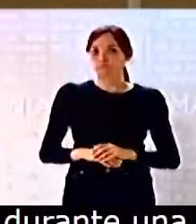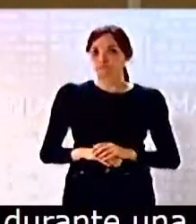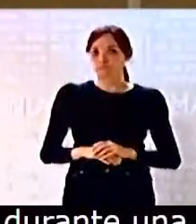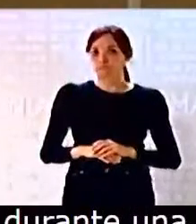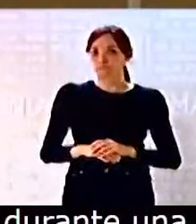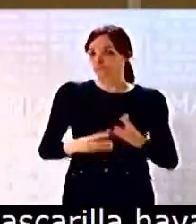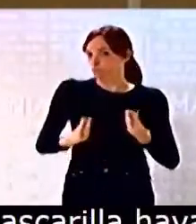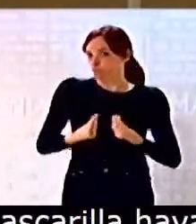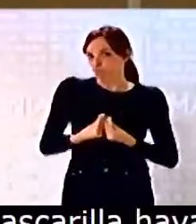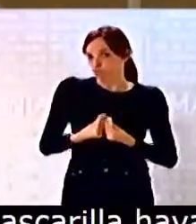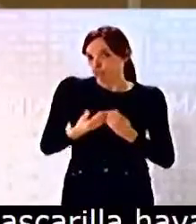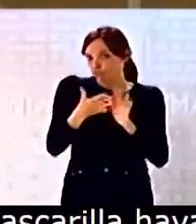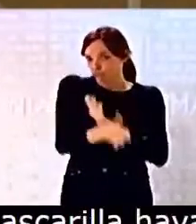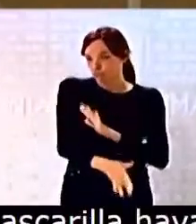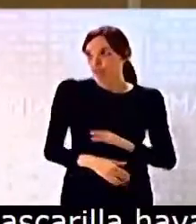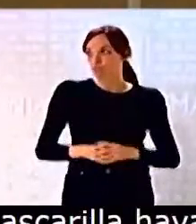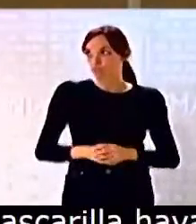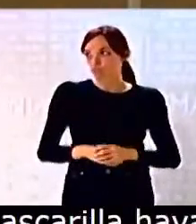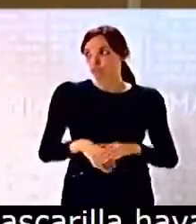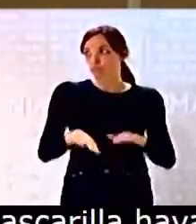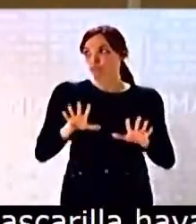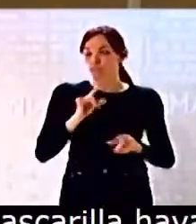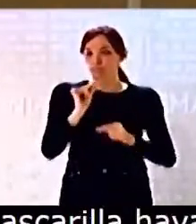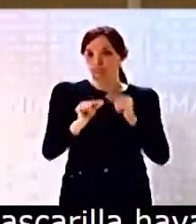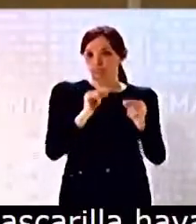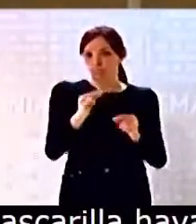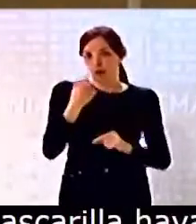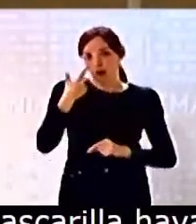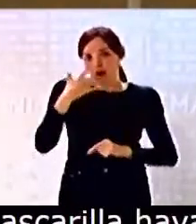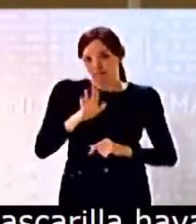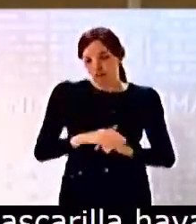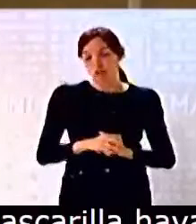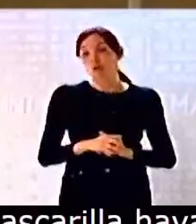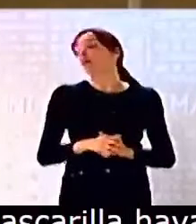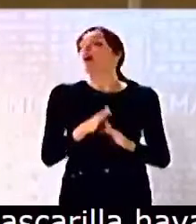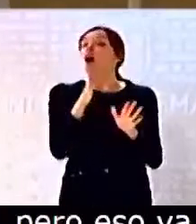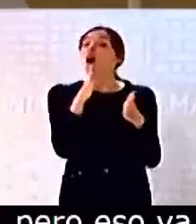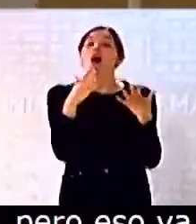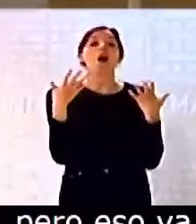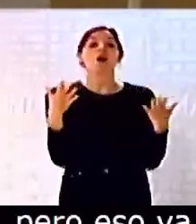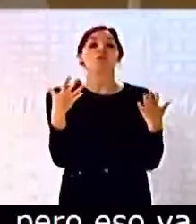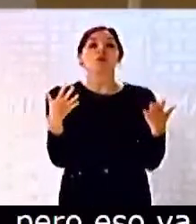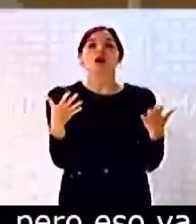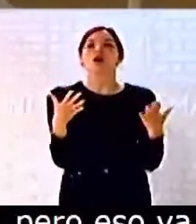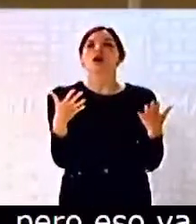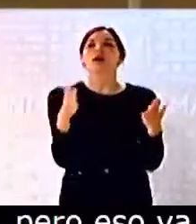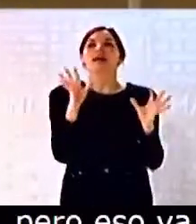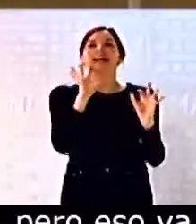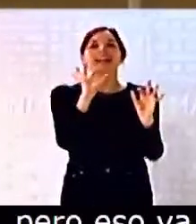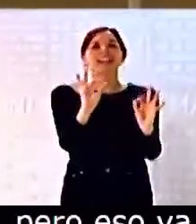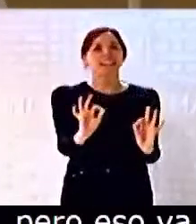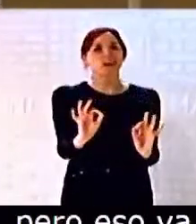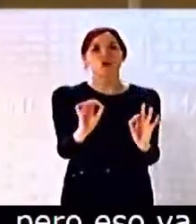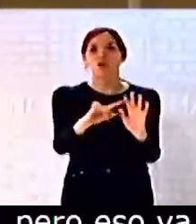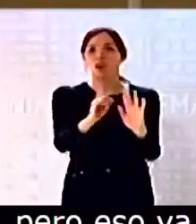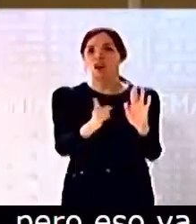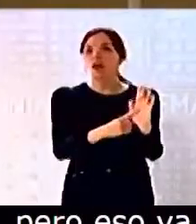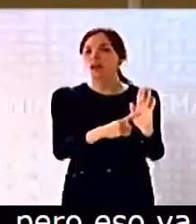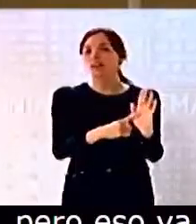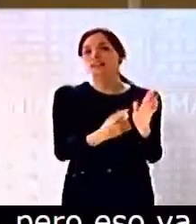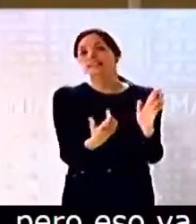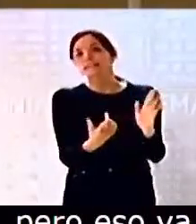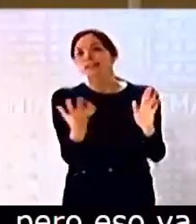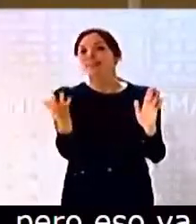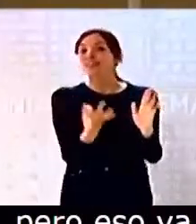nosotros. Pero eso ya lo iremos viendo a lo largo del tiempo. En el momento actual, creo que la ley es atemporal por cuanto